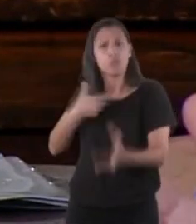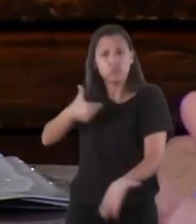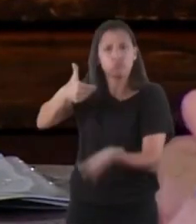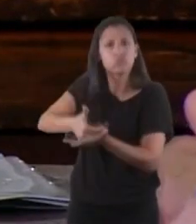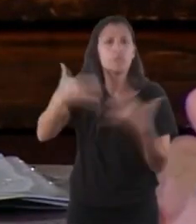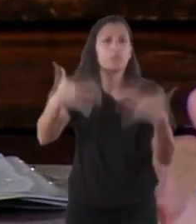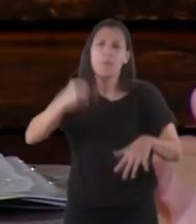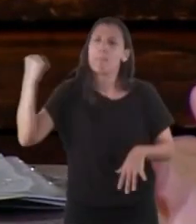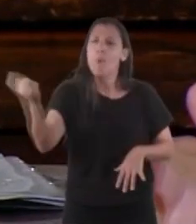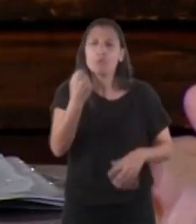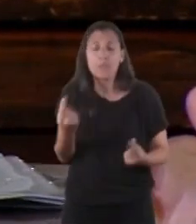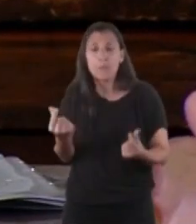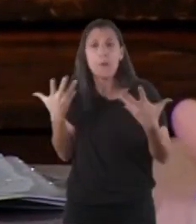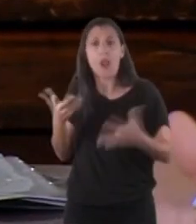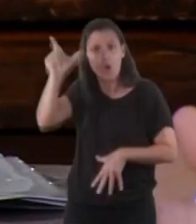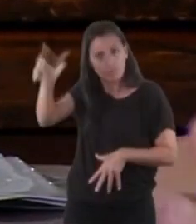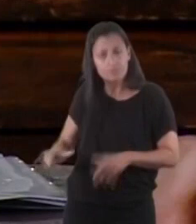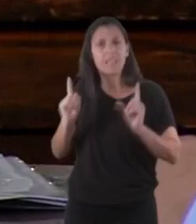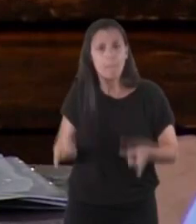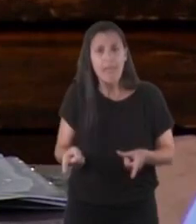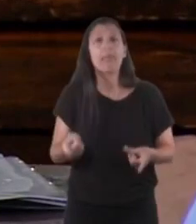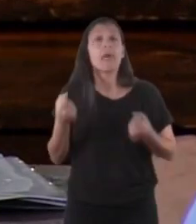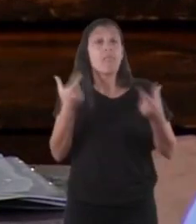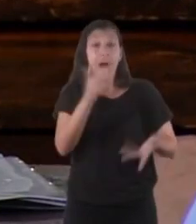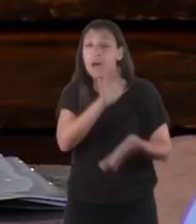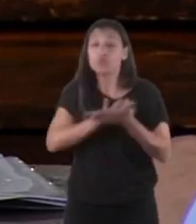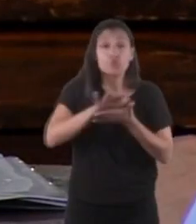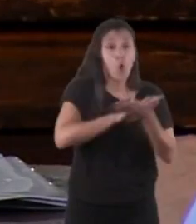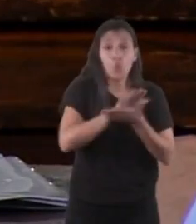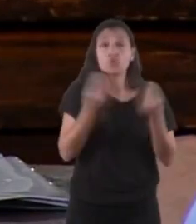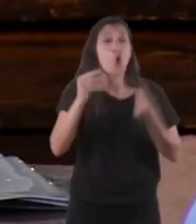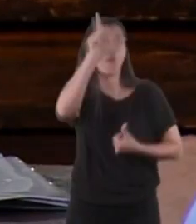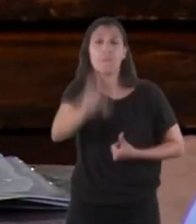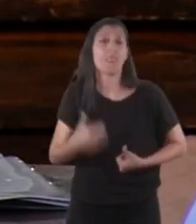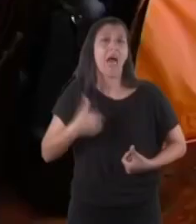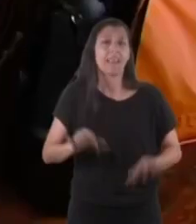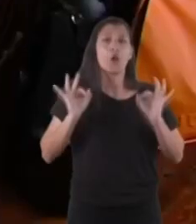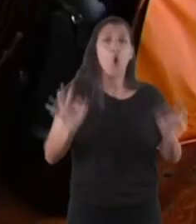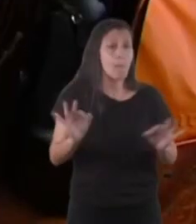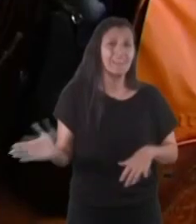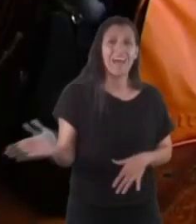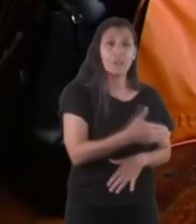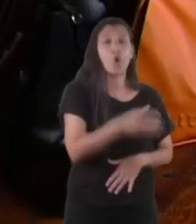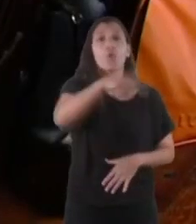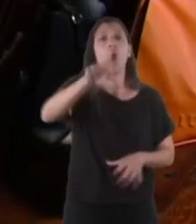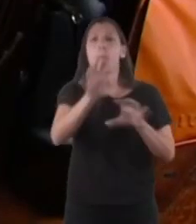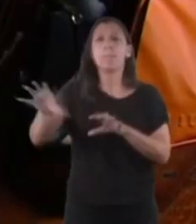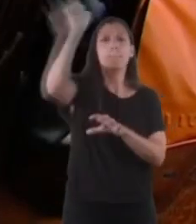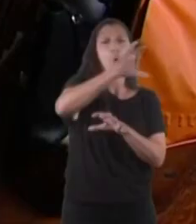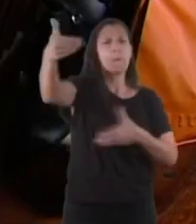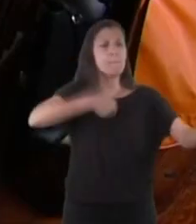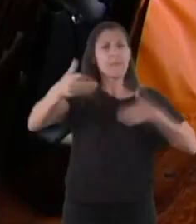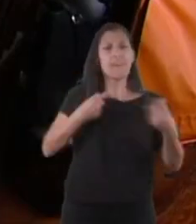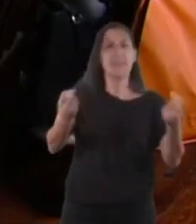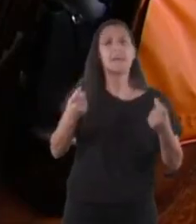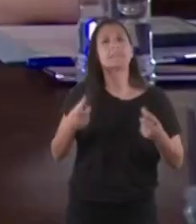muy importante y es un salto de calidad para poder dar respuesta a todo el país. Cada vez que nos necesitaron las provincias, presidente,